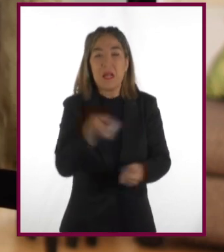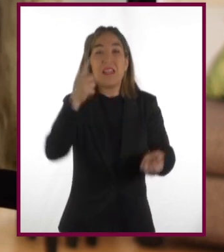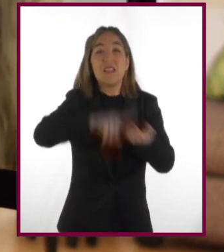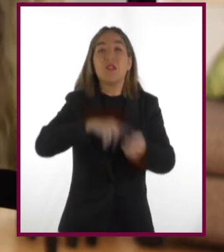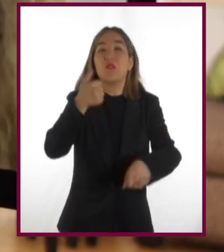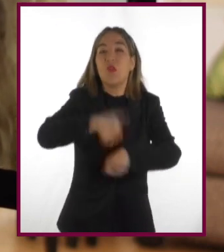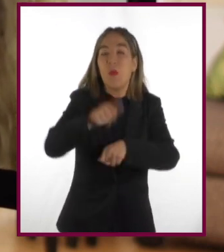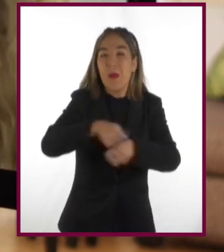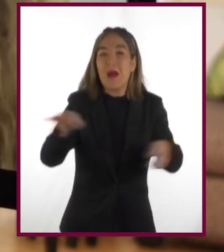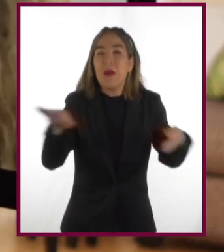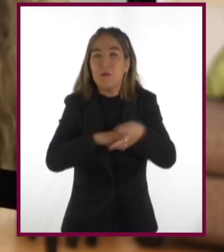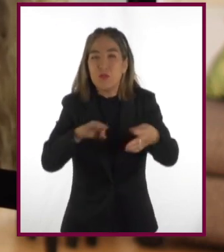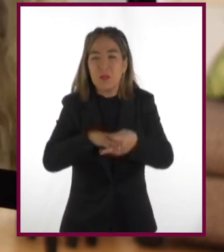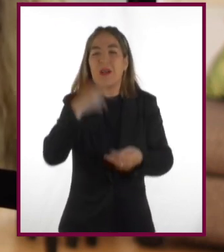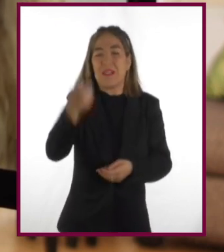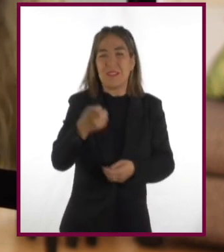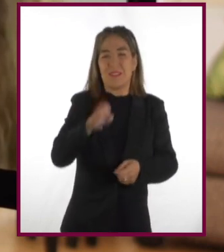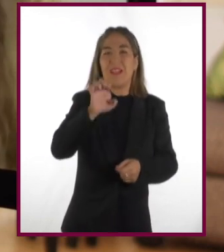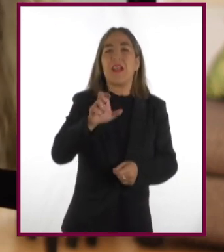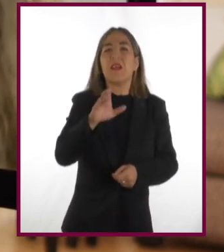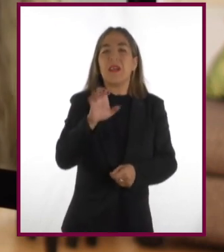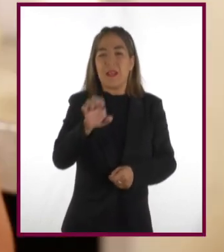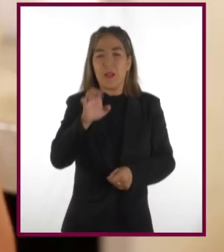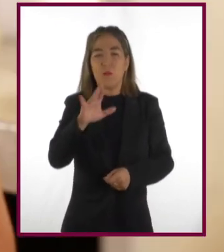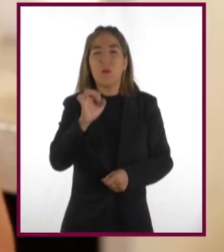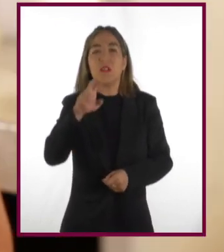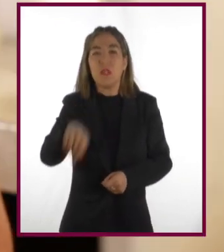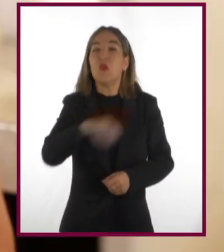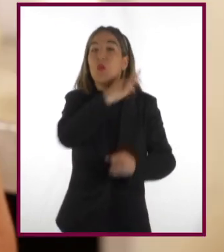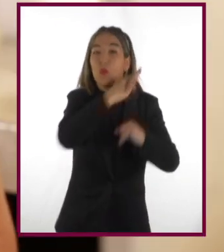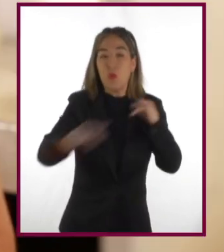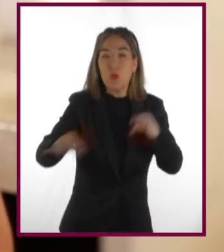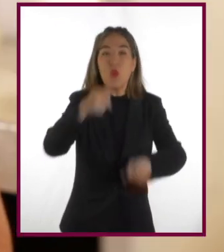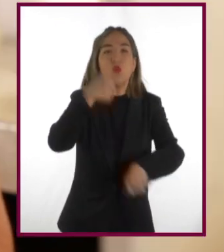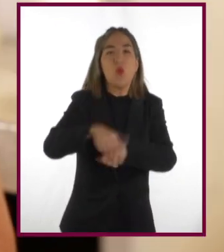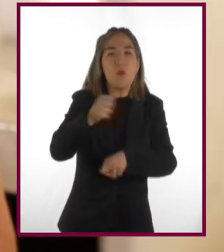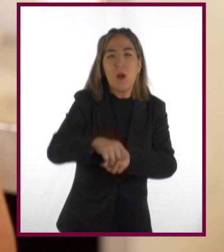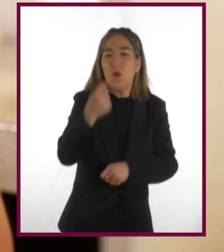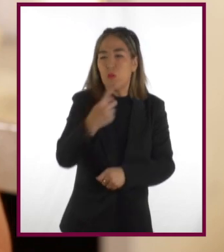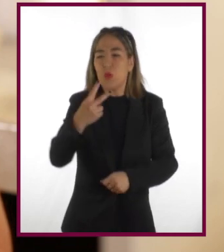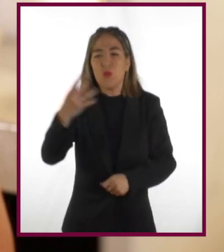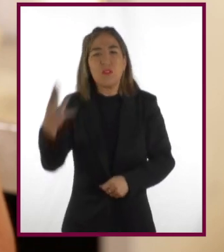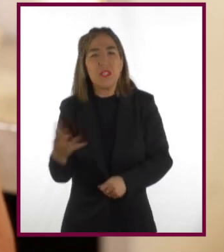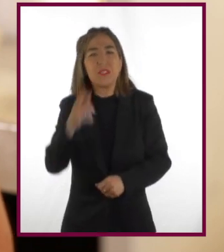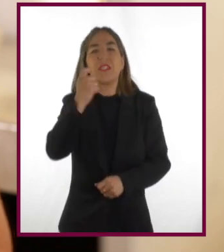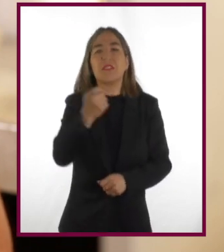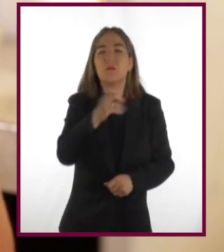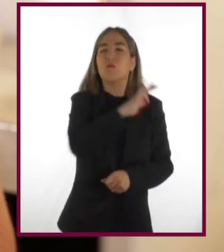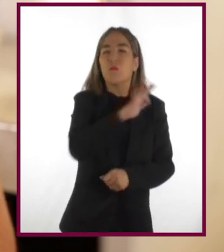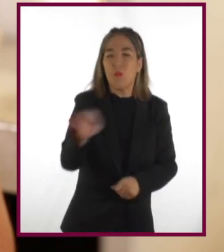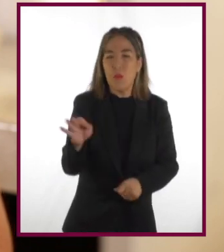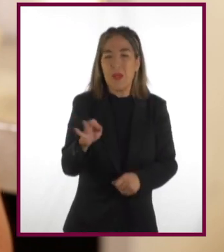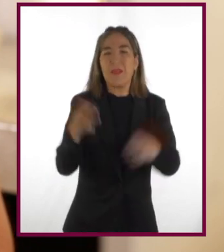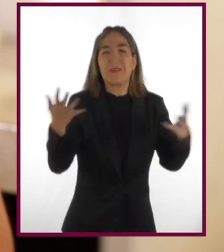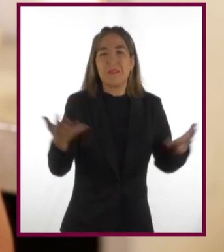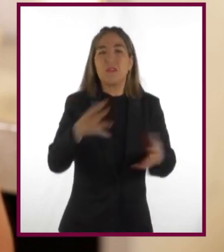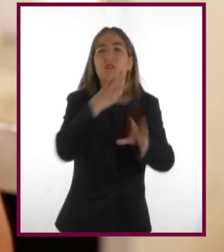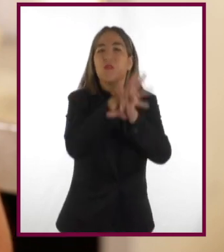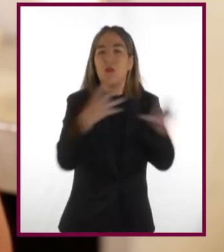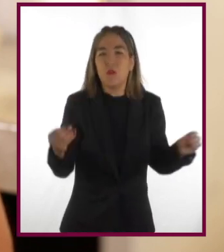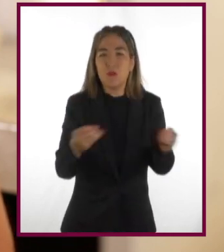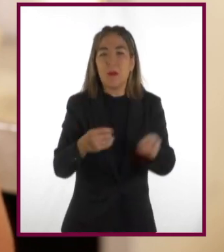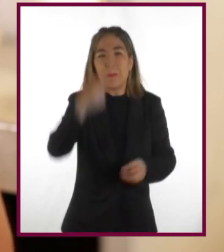de manera aproximada estas ecuaciones. Y realmente con el cálculo numérico logramos poder